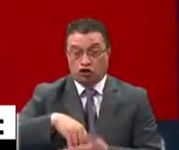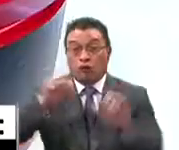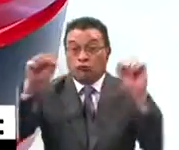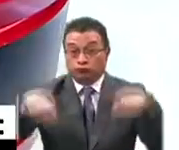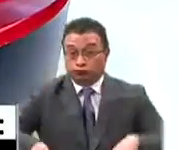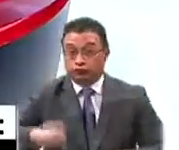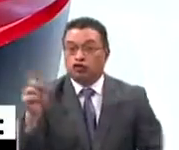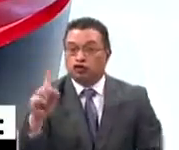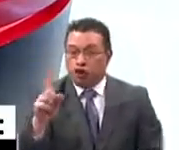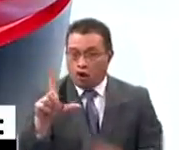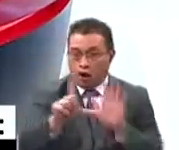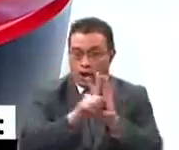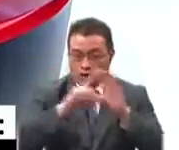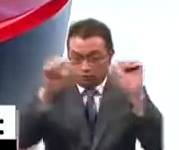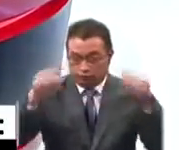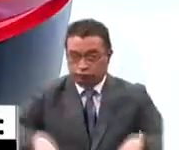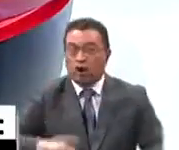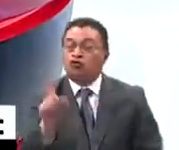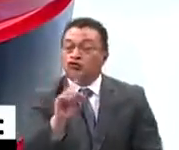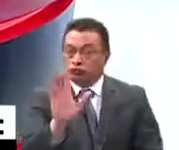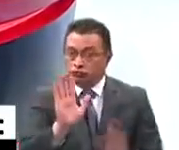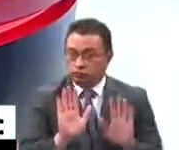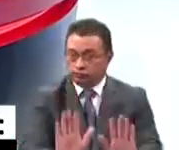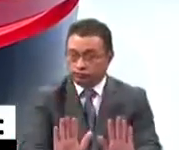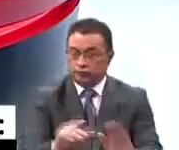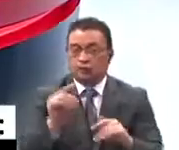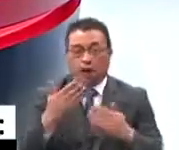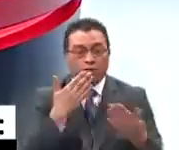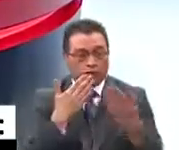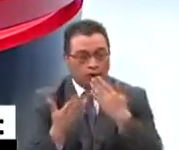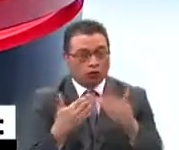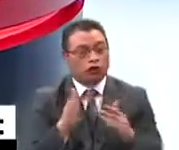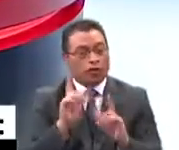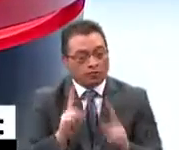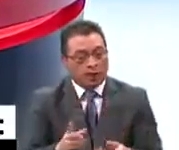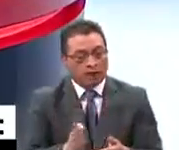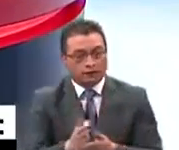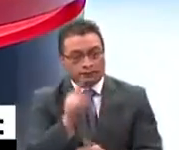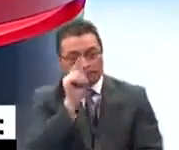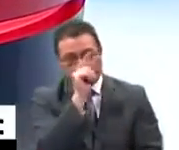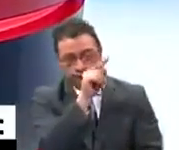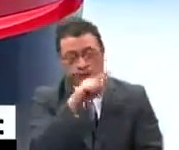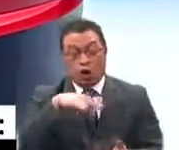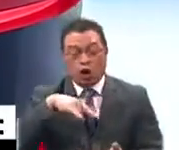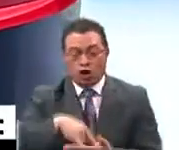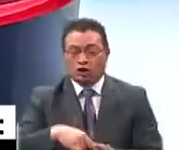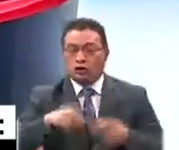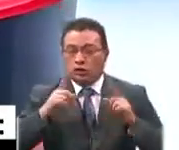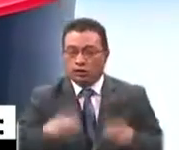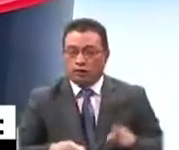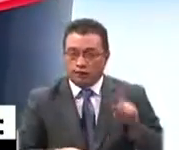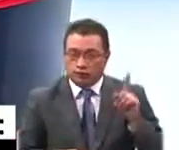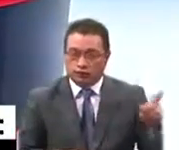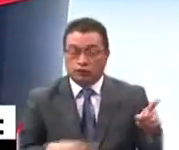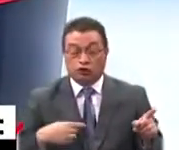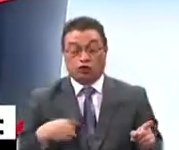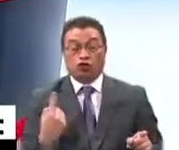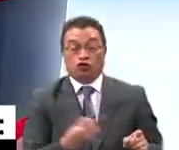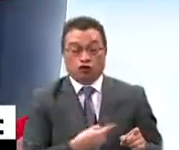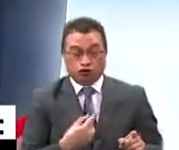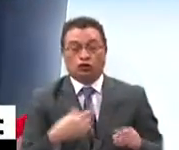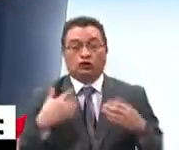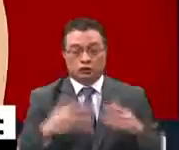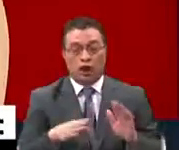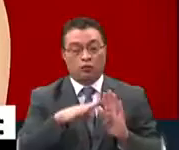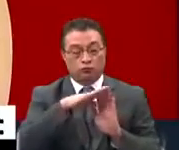no es ley, y por lo tanto la discusión debe darse en el Congreso, ese es el espacio donde debe darse, y nosotros hemos bajado